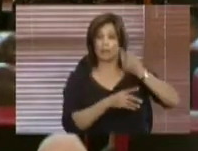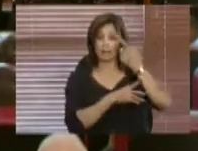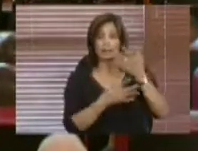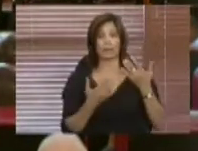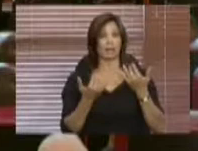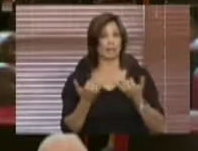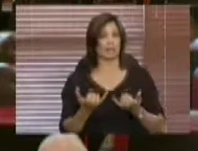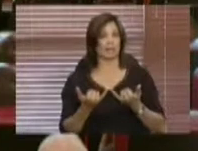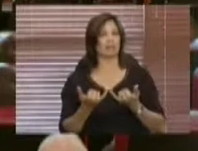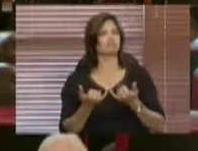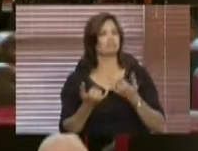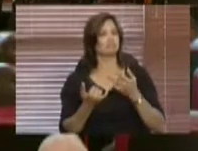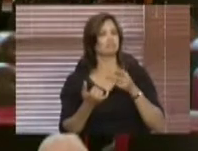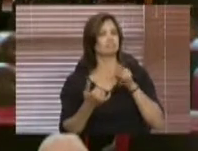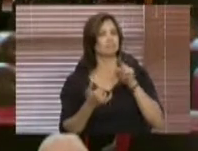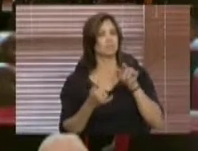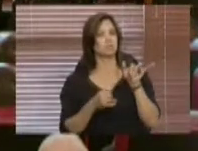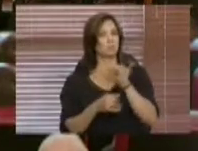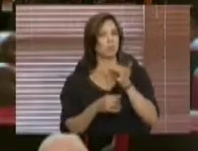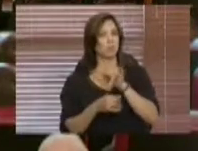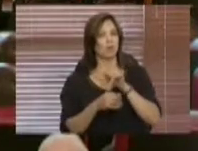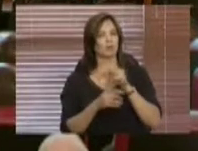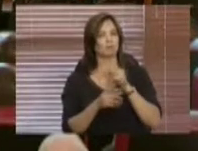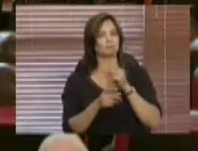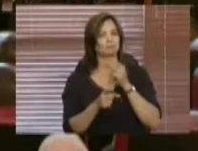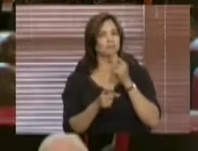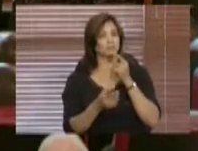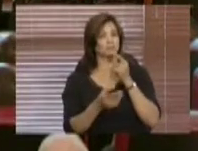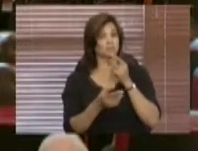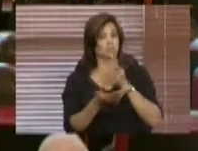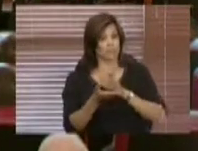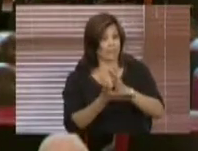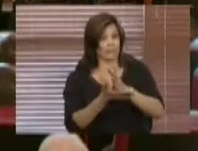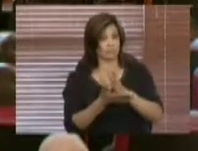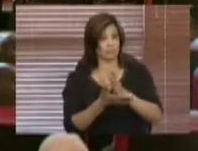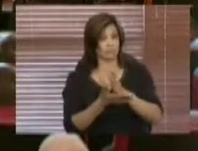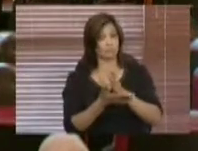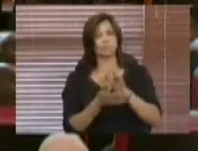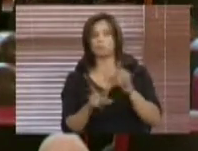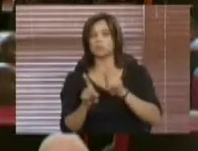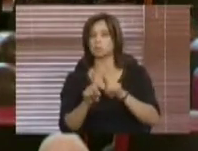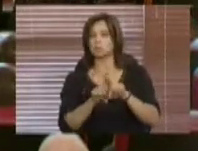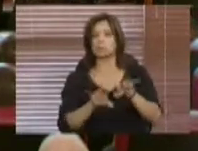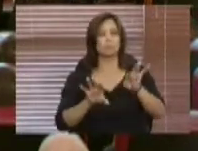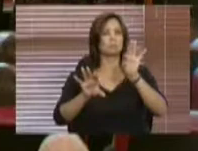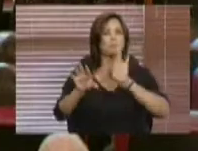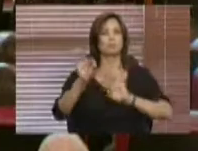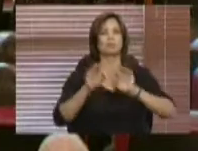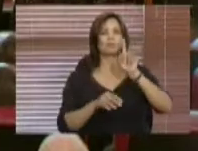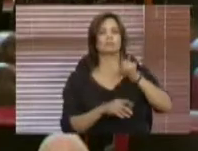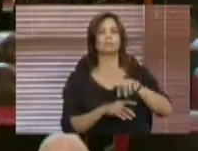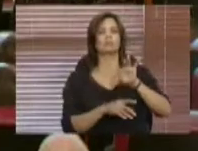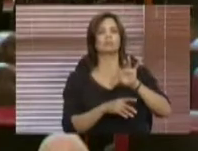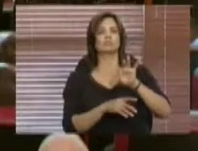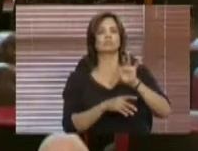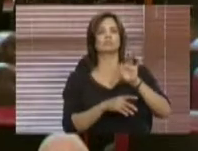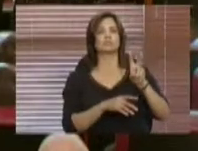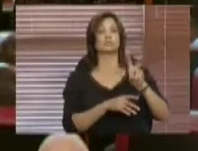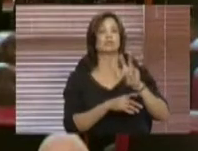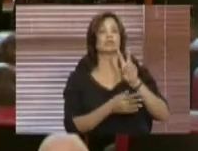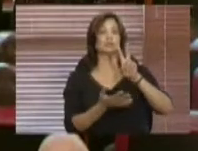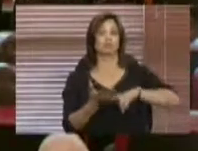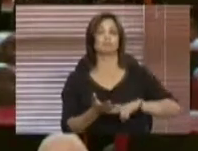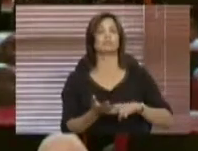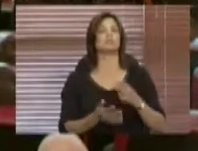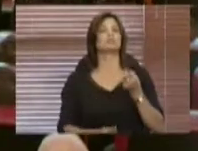actuales tienen igual legitimidad constitucional que los escogidos en 1997 y